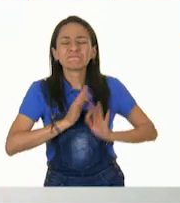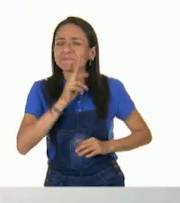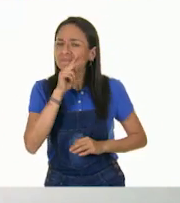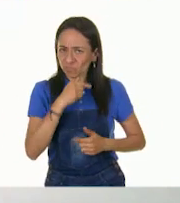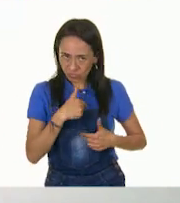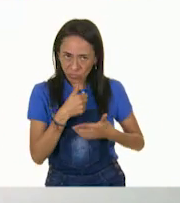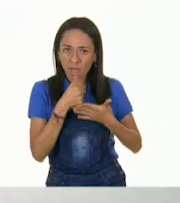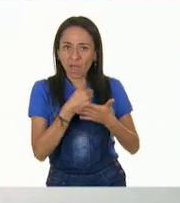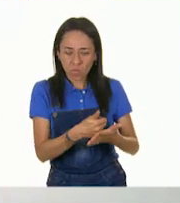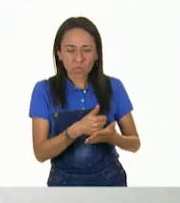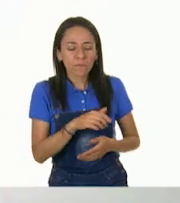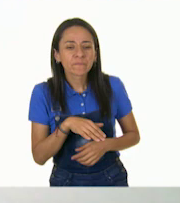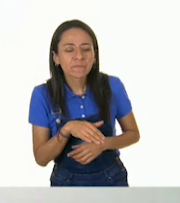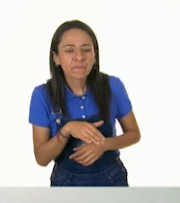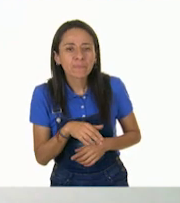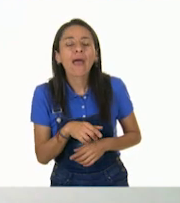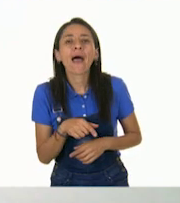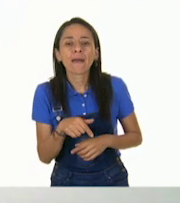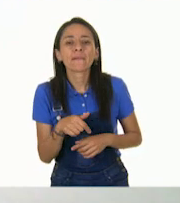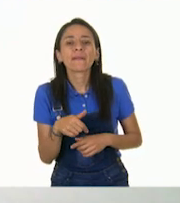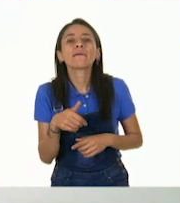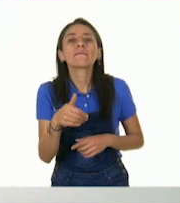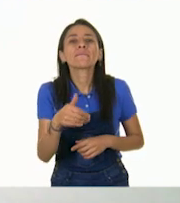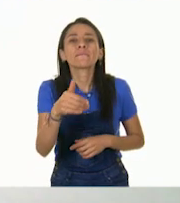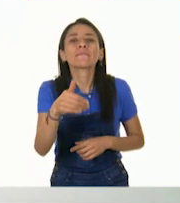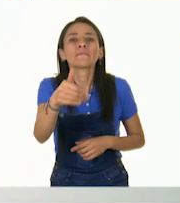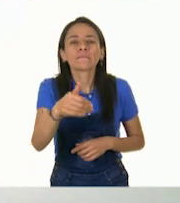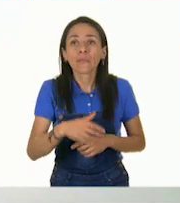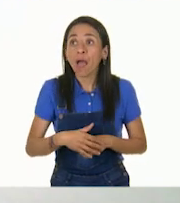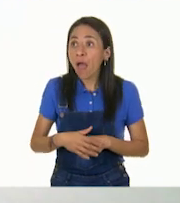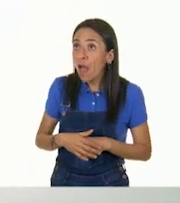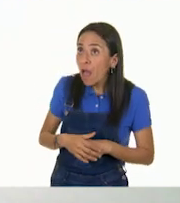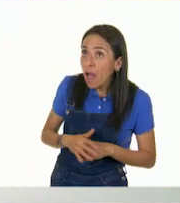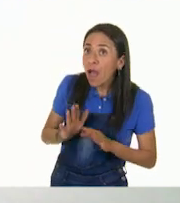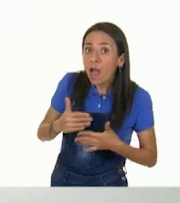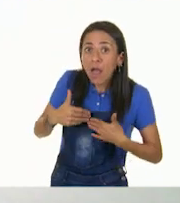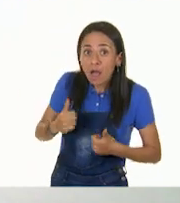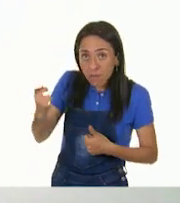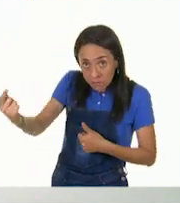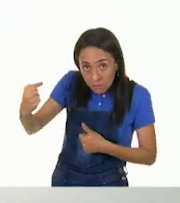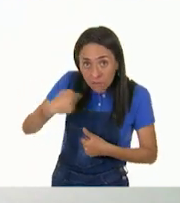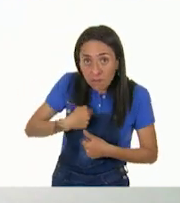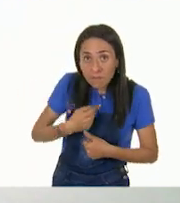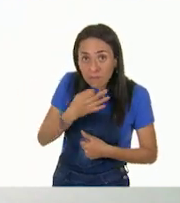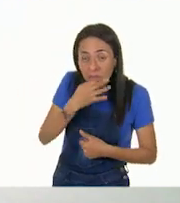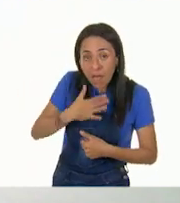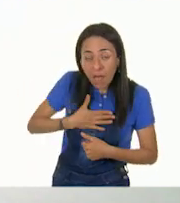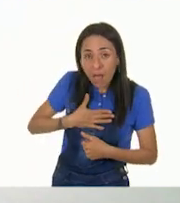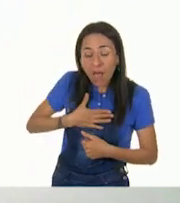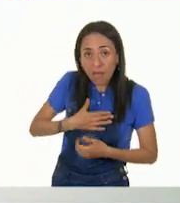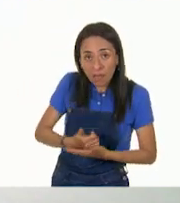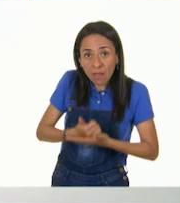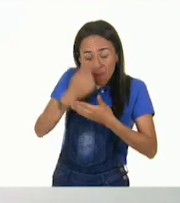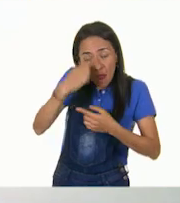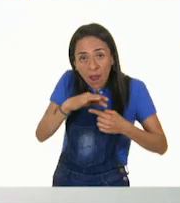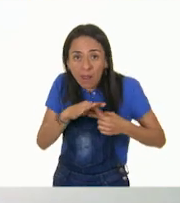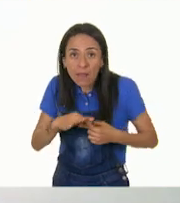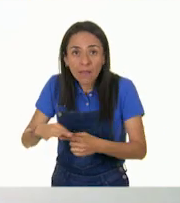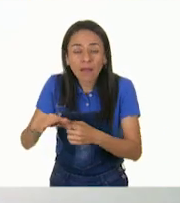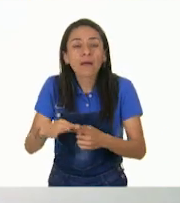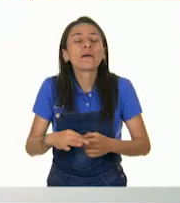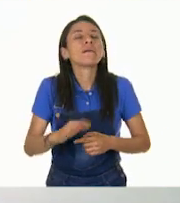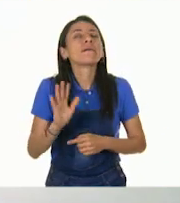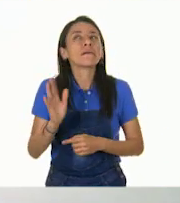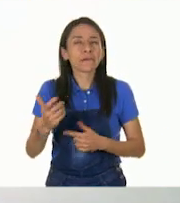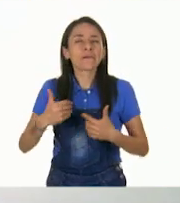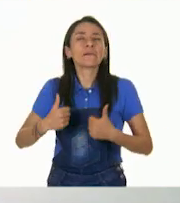adelante tú me vas a guiar así es tengo que escuchar con mucha atención la voz de hamsik adelante